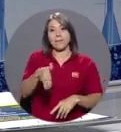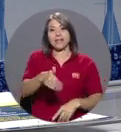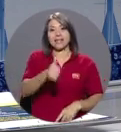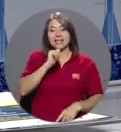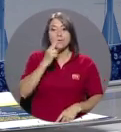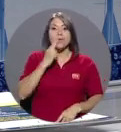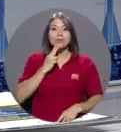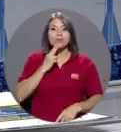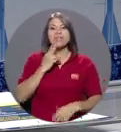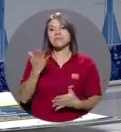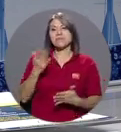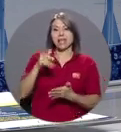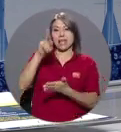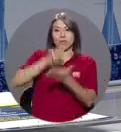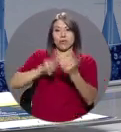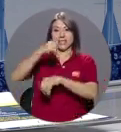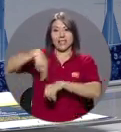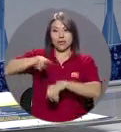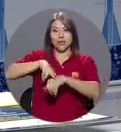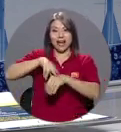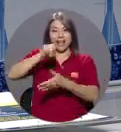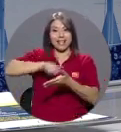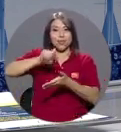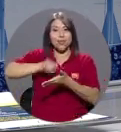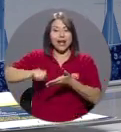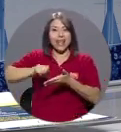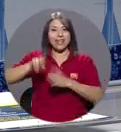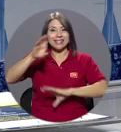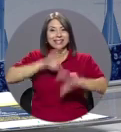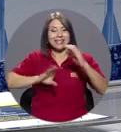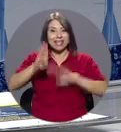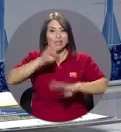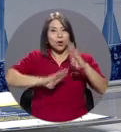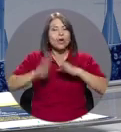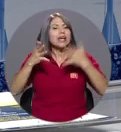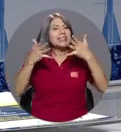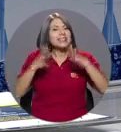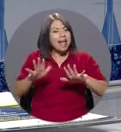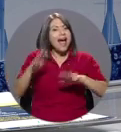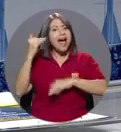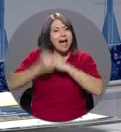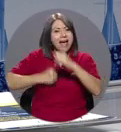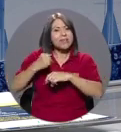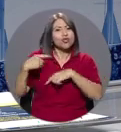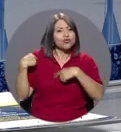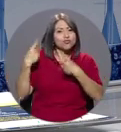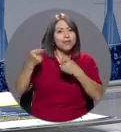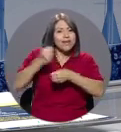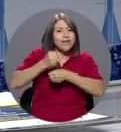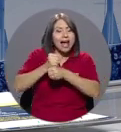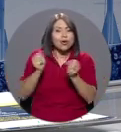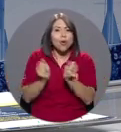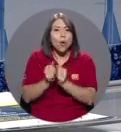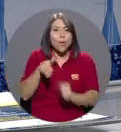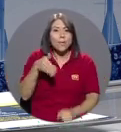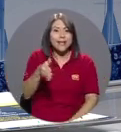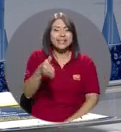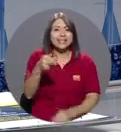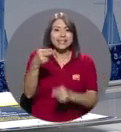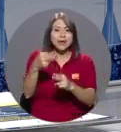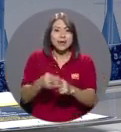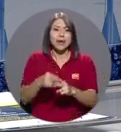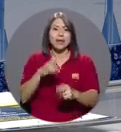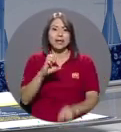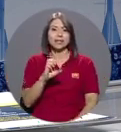nosotros en la Escuela de Ciencias Biológicas de la UNA, por ejemplo, venimos trabajando desde hace algunos años con algunos peces que se llaman